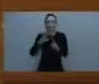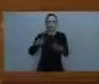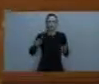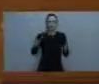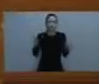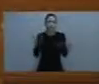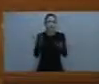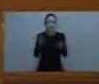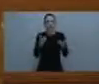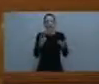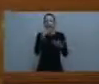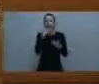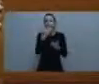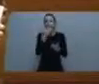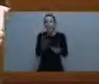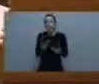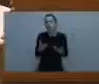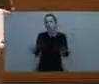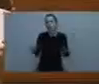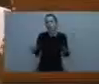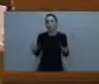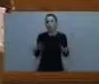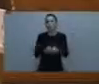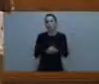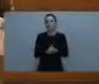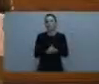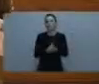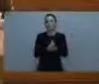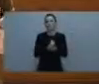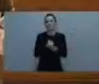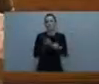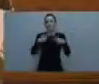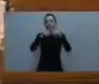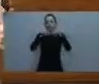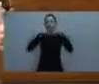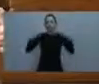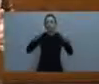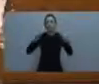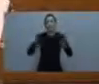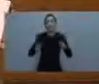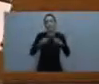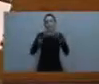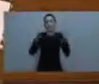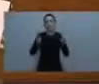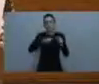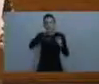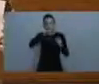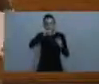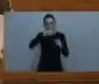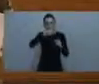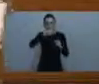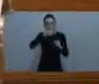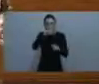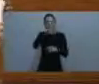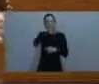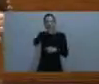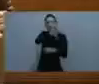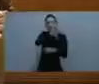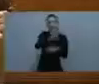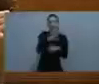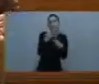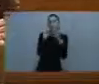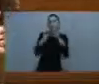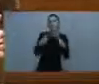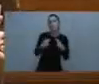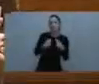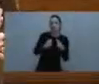asturiano, en el histórico, que le llevó a tener solo 14 diputados sobre un